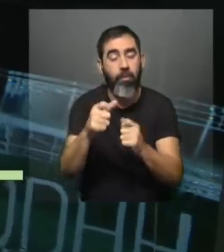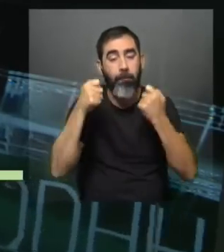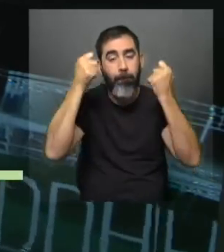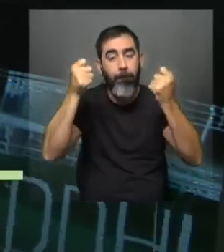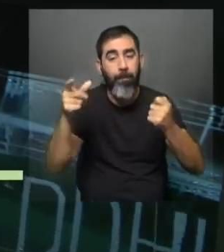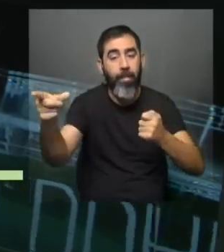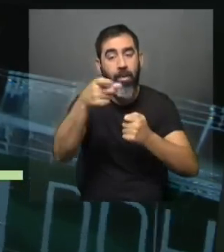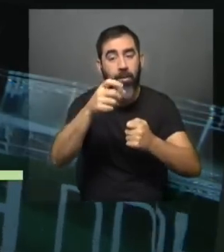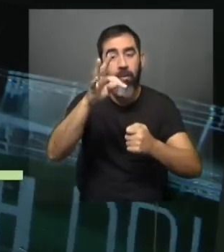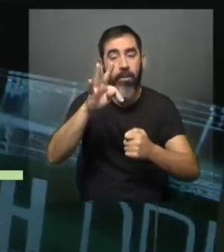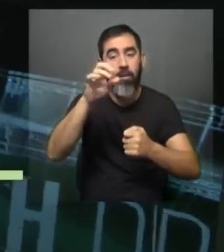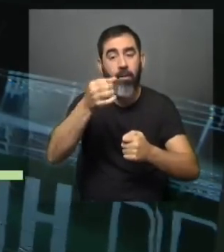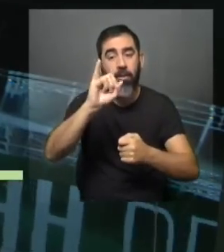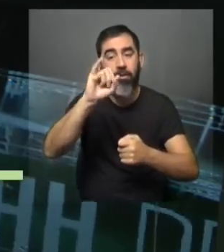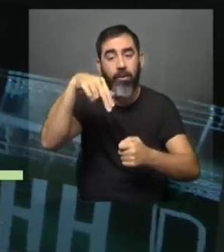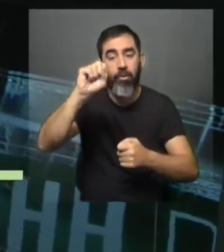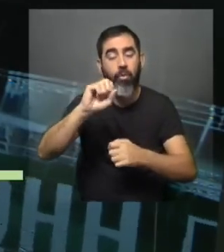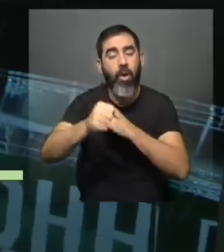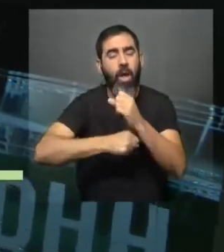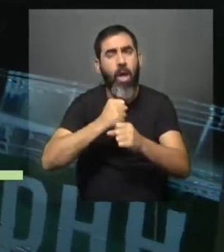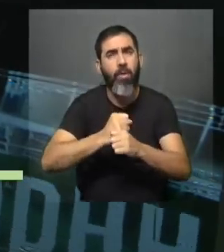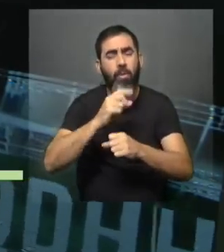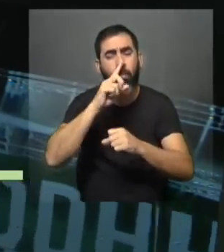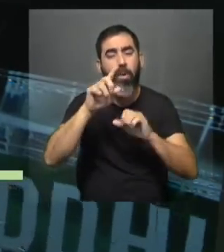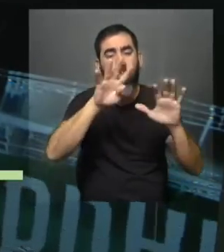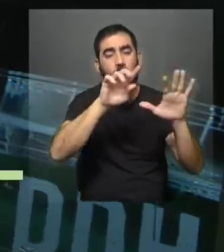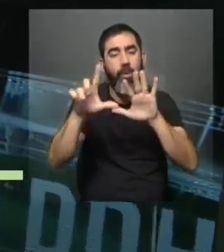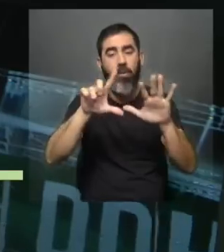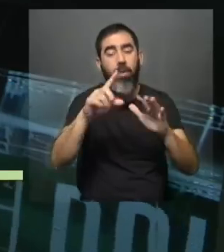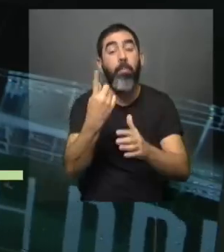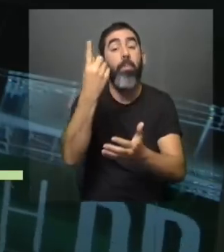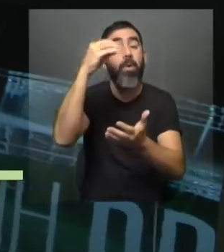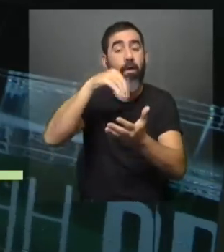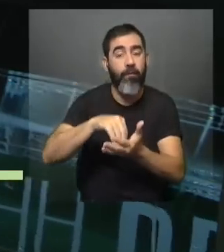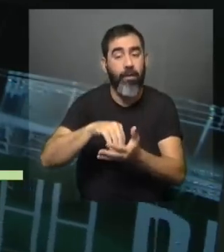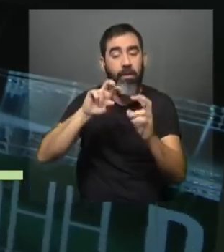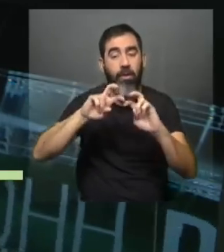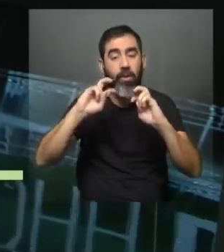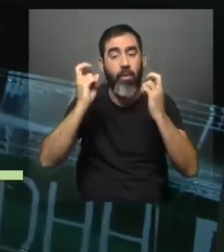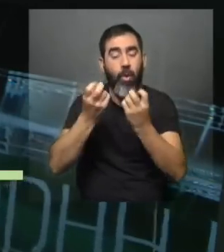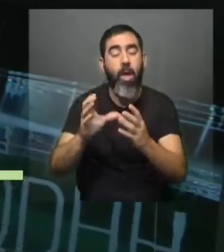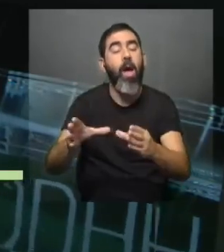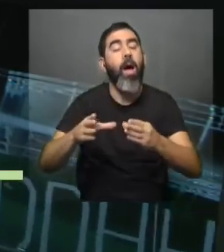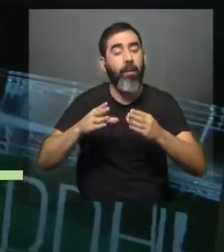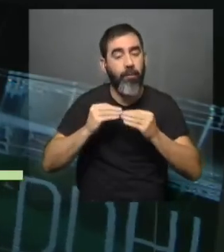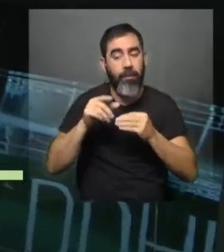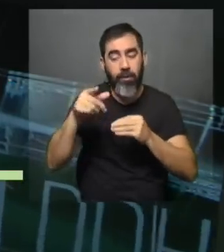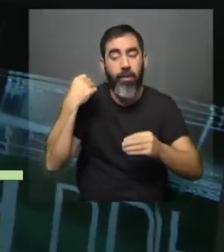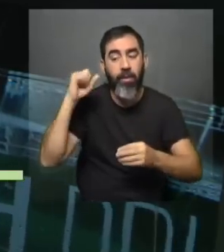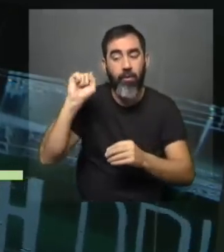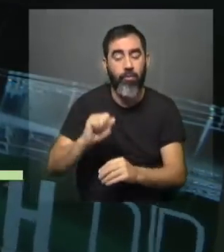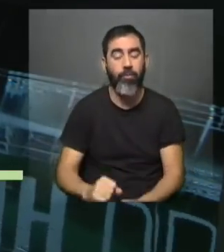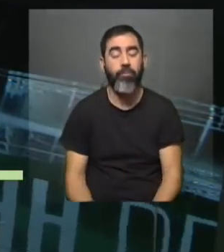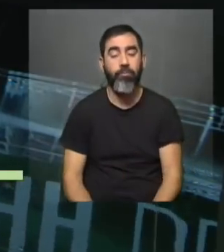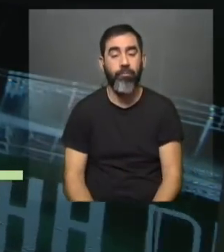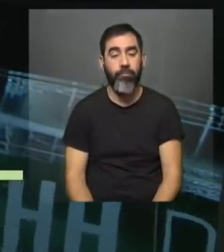comunista Oscar casino en el año 19 77 Es la primera vez que un tribunal acepta la tipificación de este delito en